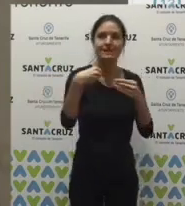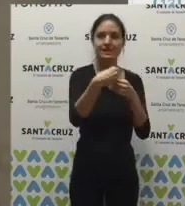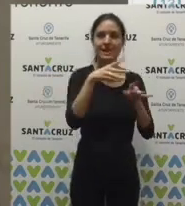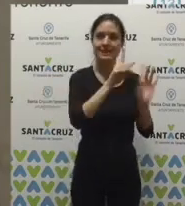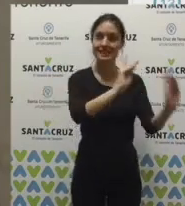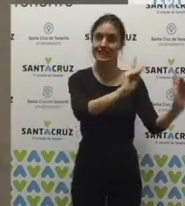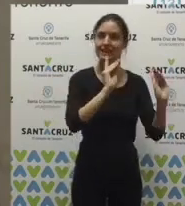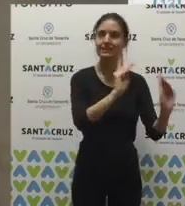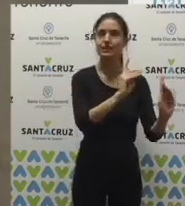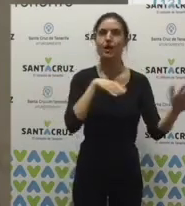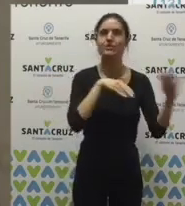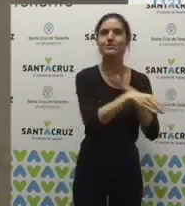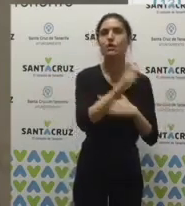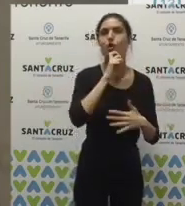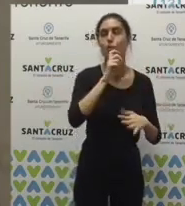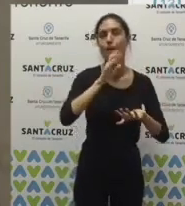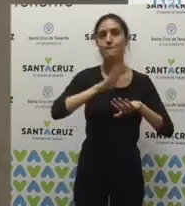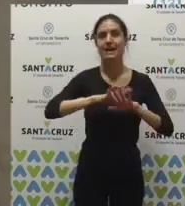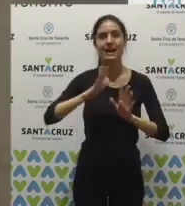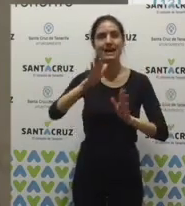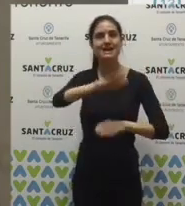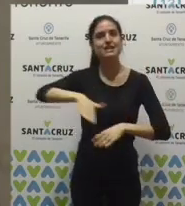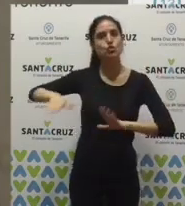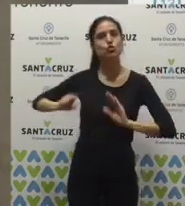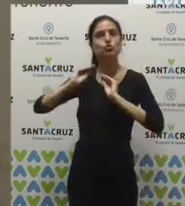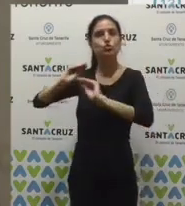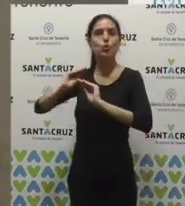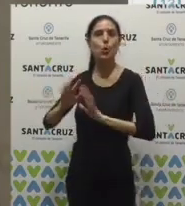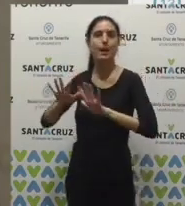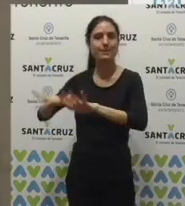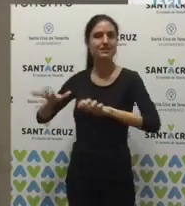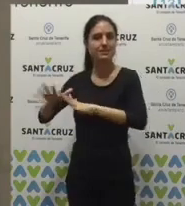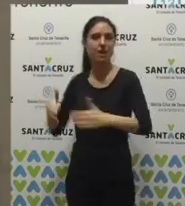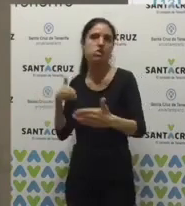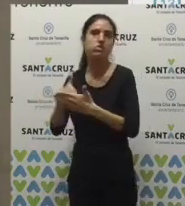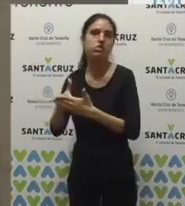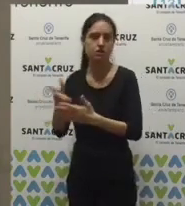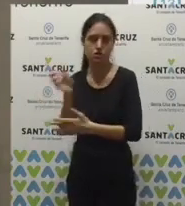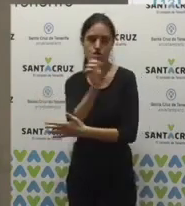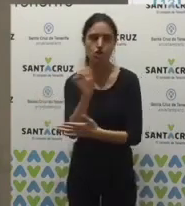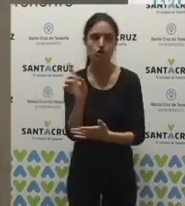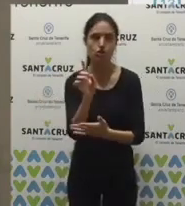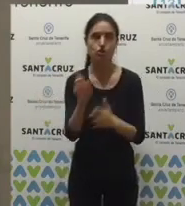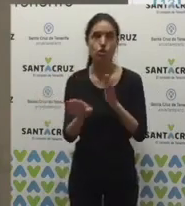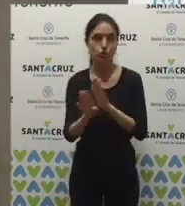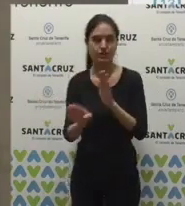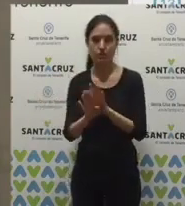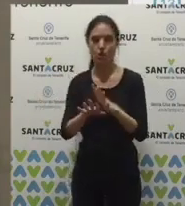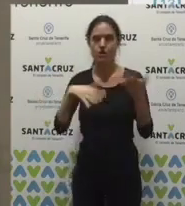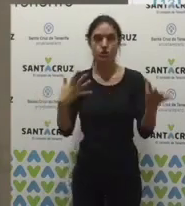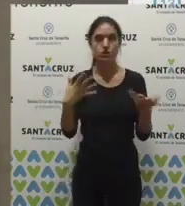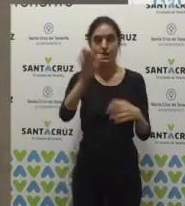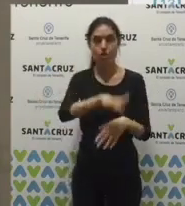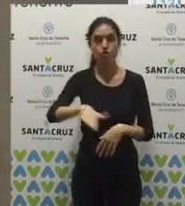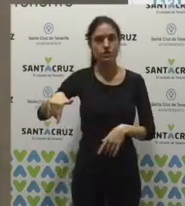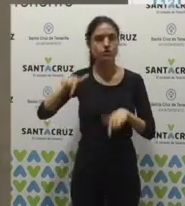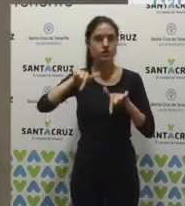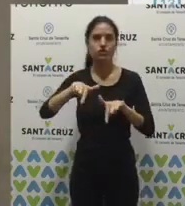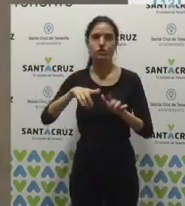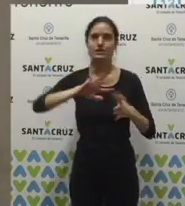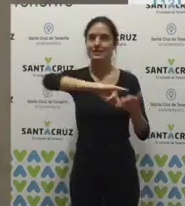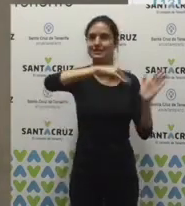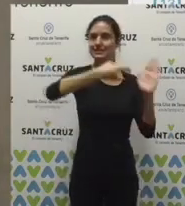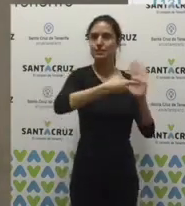no paralizar el aprendizaje de sus hijos e hijo qué pasa con esas niñas y niños se van a quedar fuera del sistema educativo